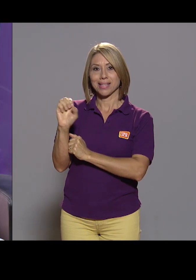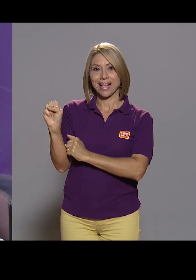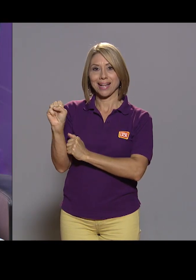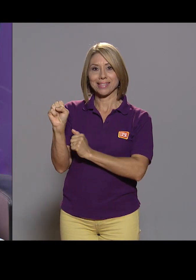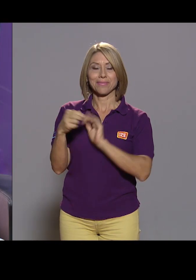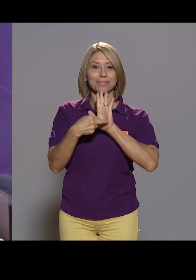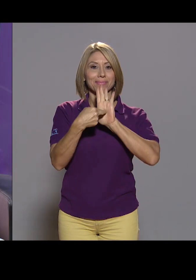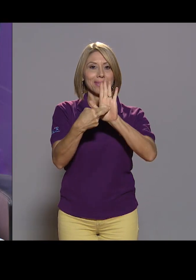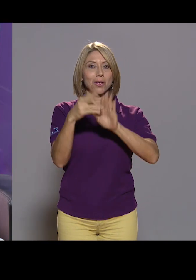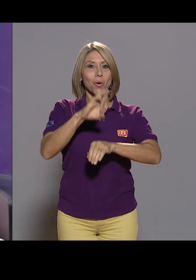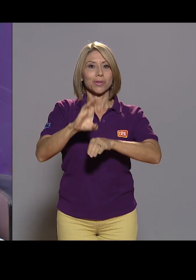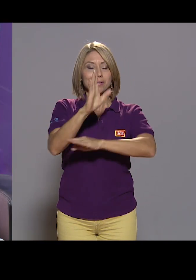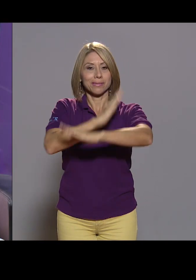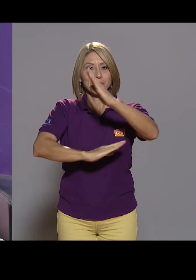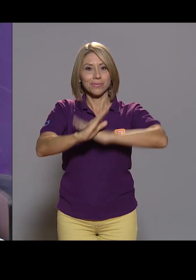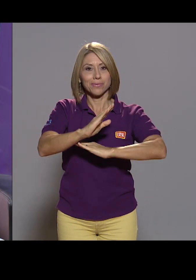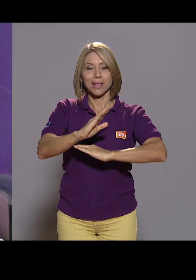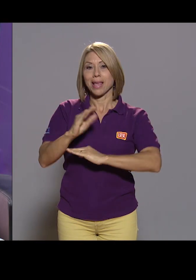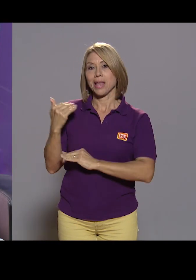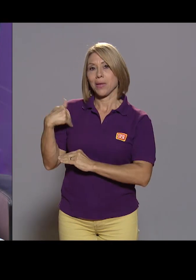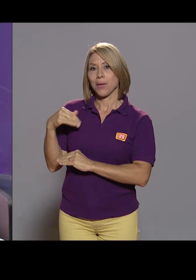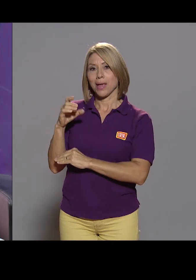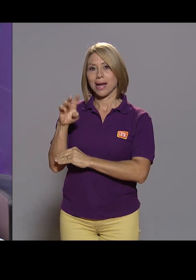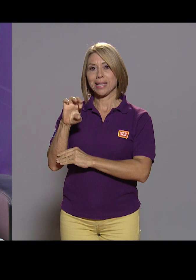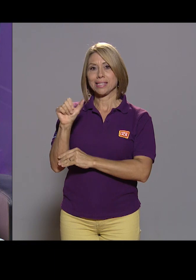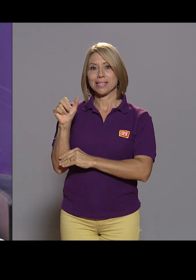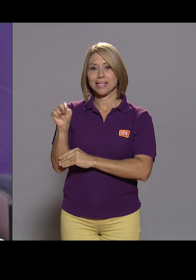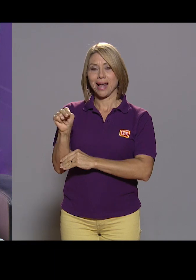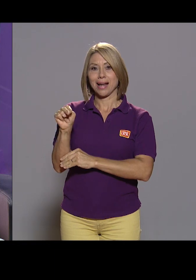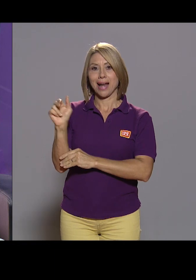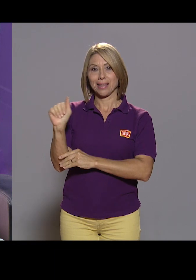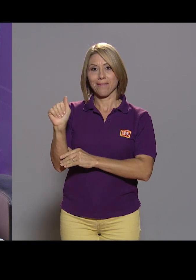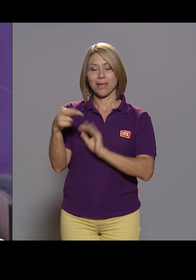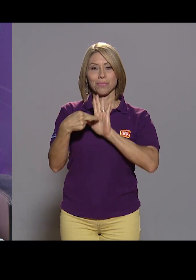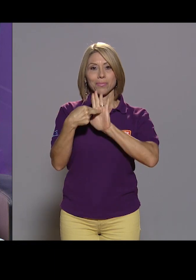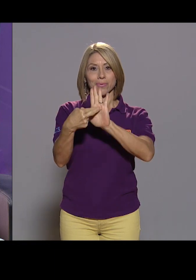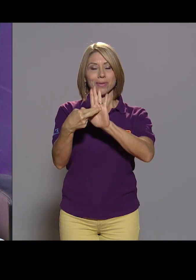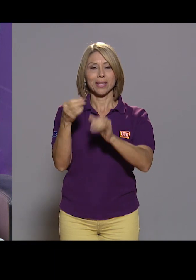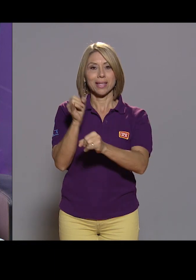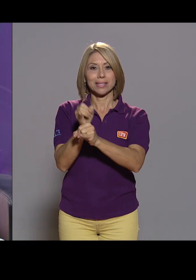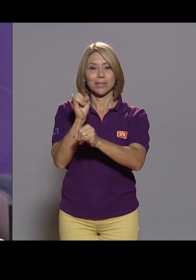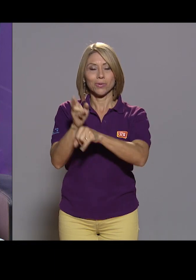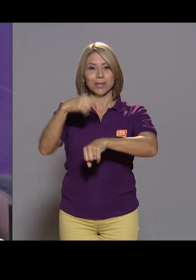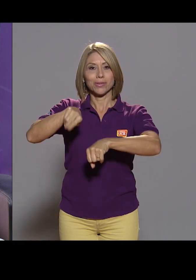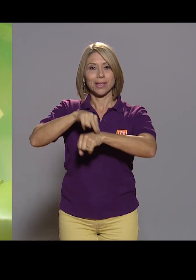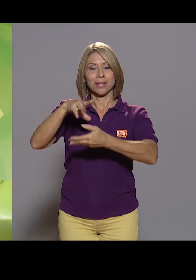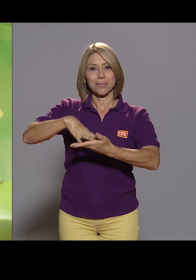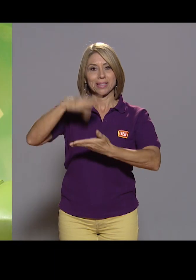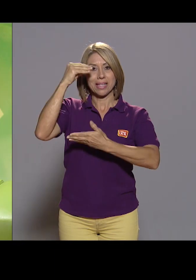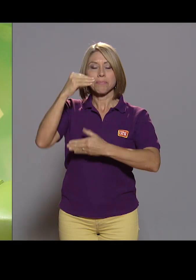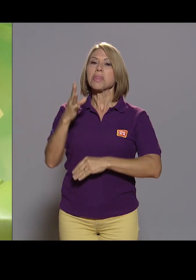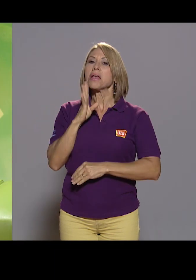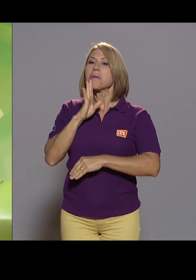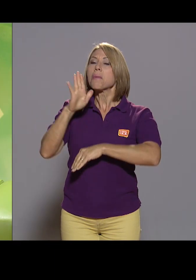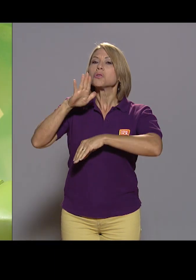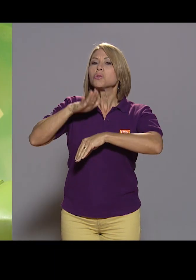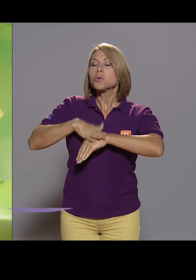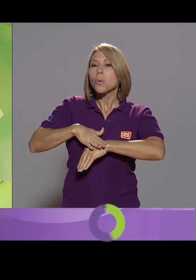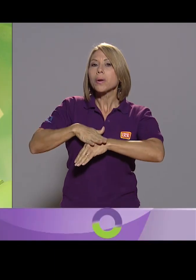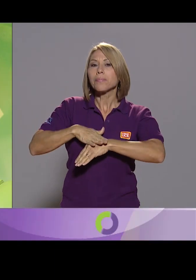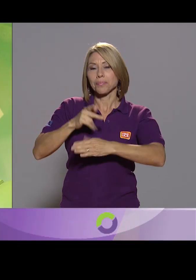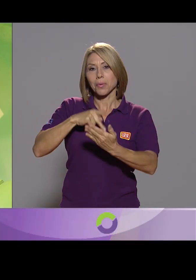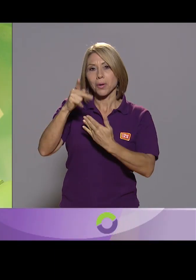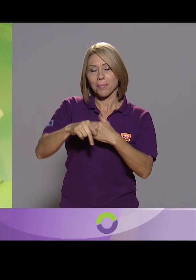Consejo Nacional de Personas con Discapacidad y con Cristian Artavia del Instituto Nacional de Aprendizaje sobre el programa de capacitación